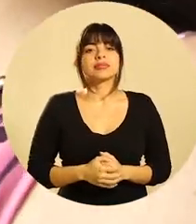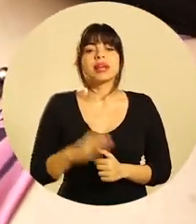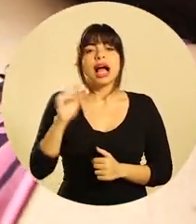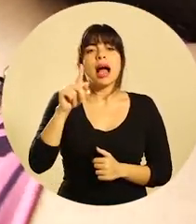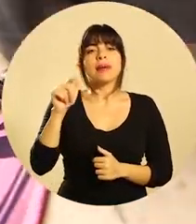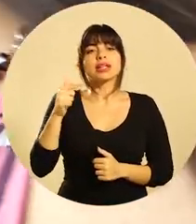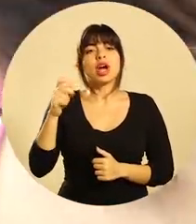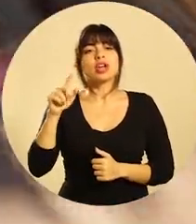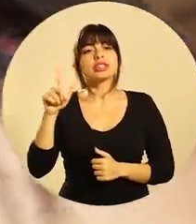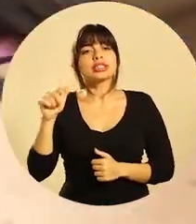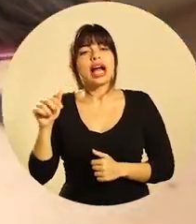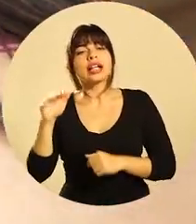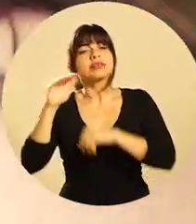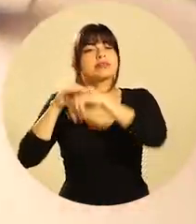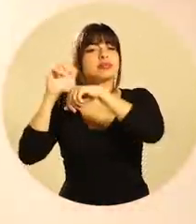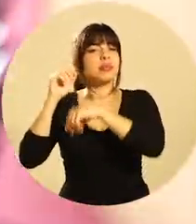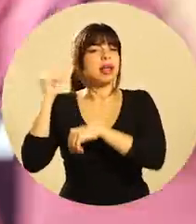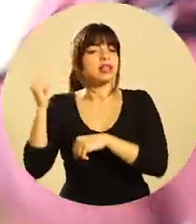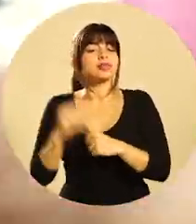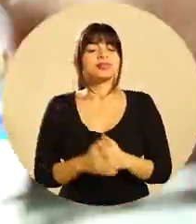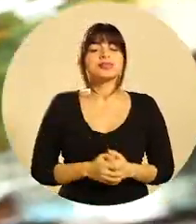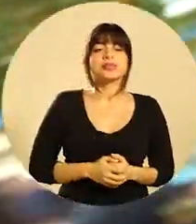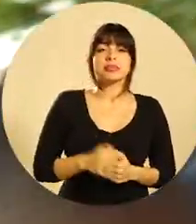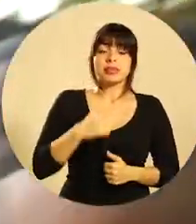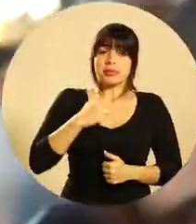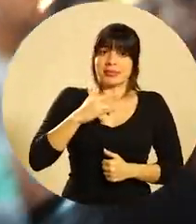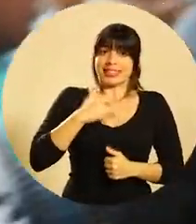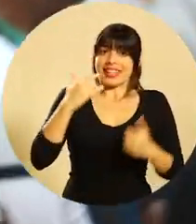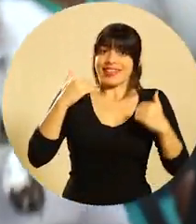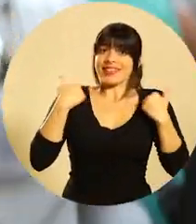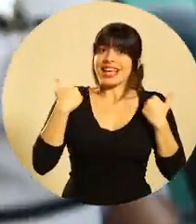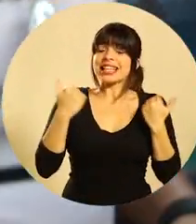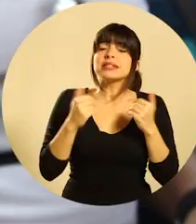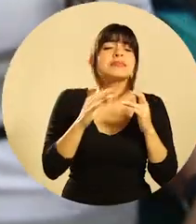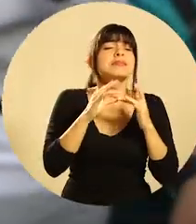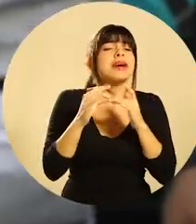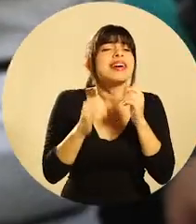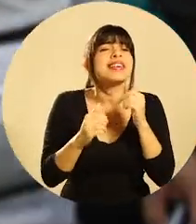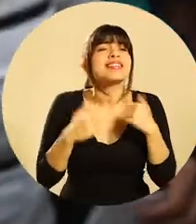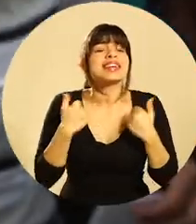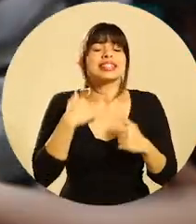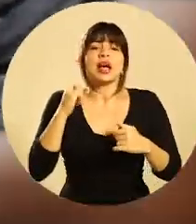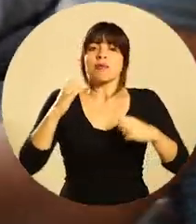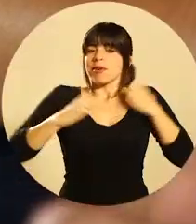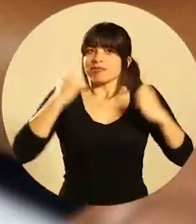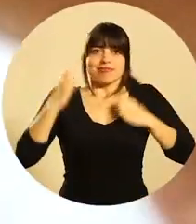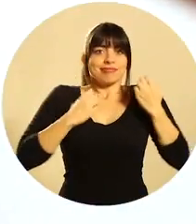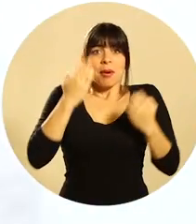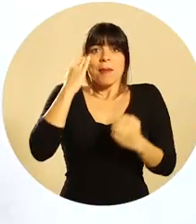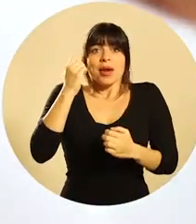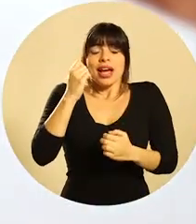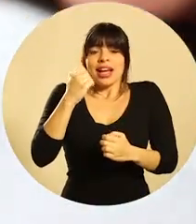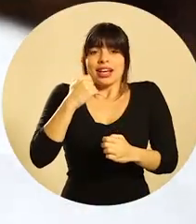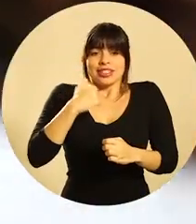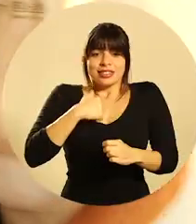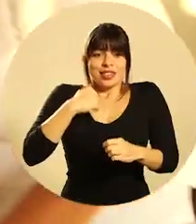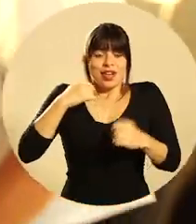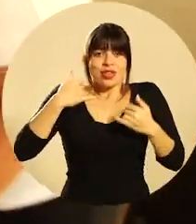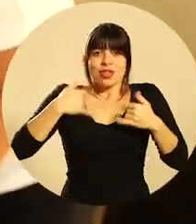Cabeza González Viena. Me siento feliz y más que feliz es euforia lo que siento,